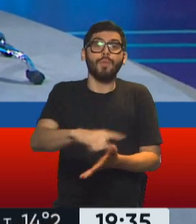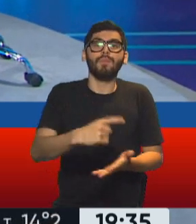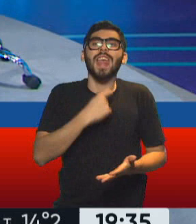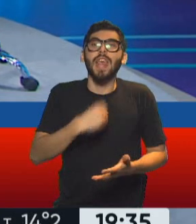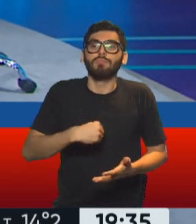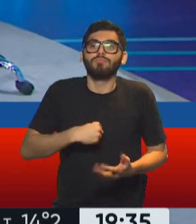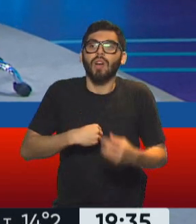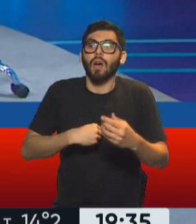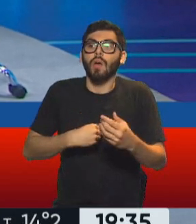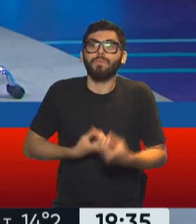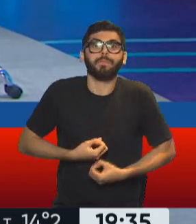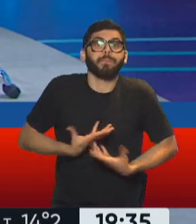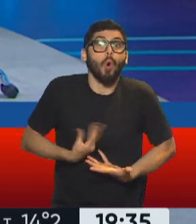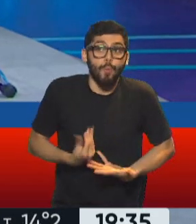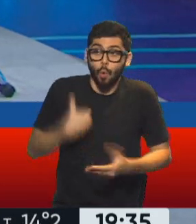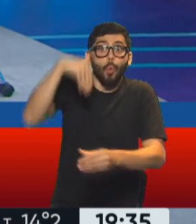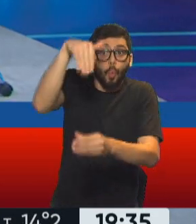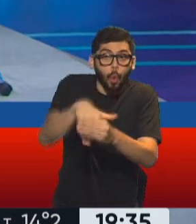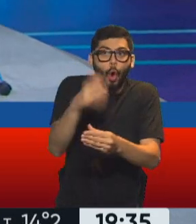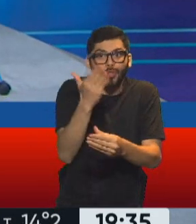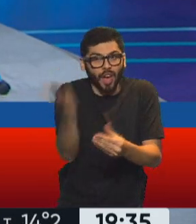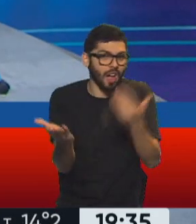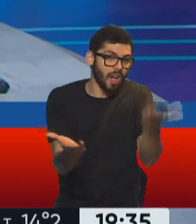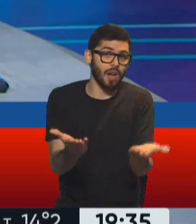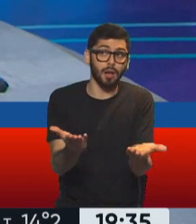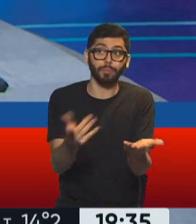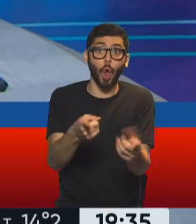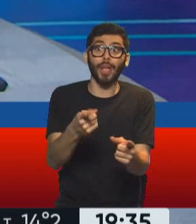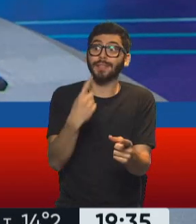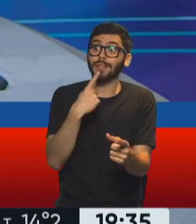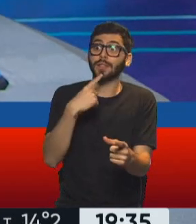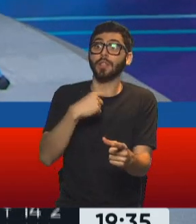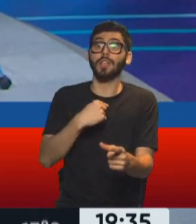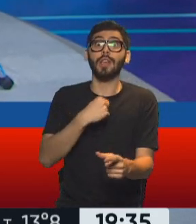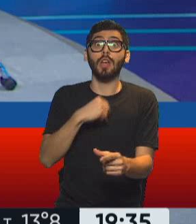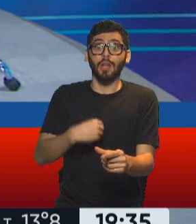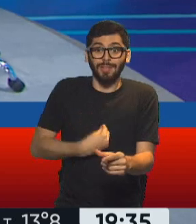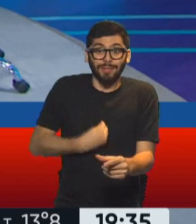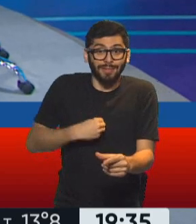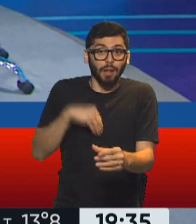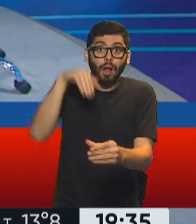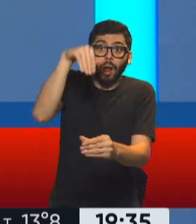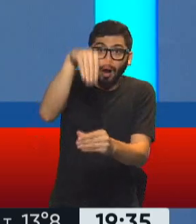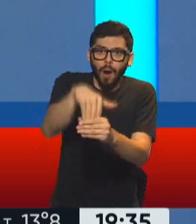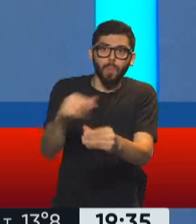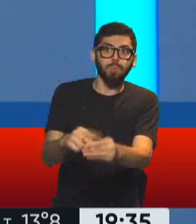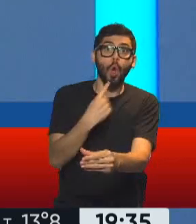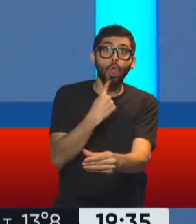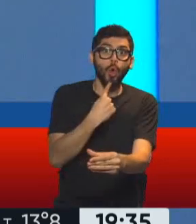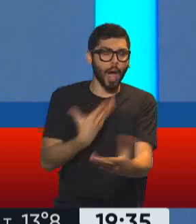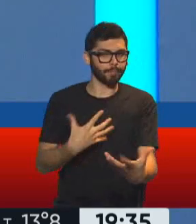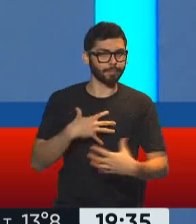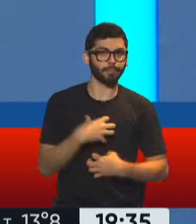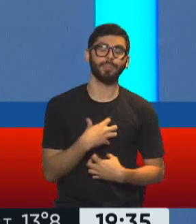un mecanismo que vulnere la legitimidad de esa elección. Yo creo que la justicia